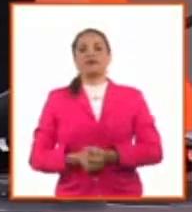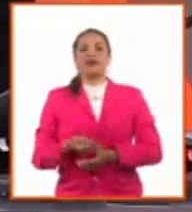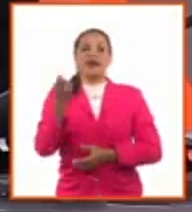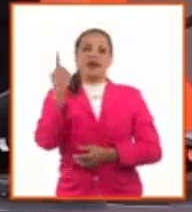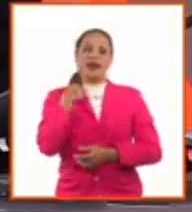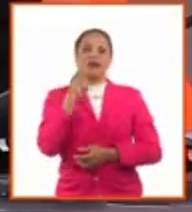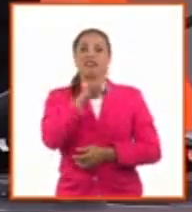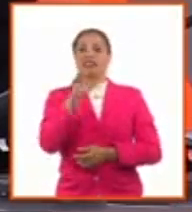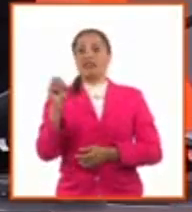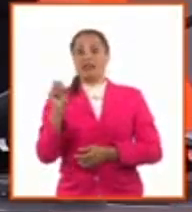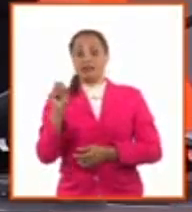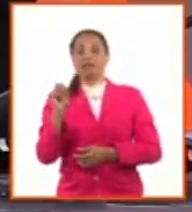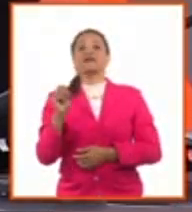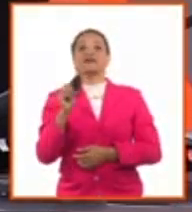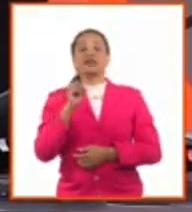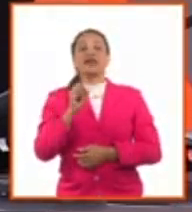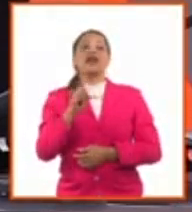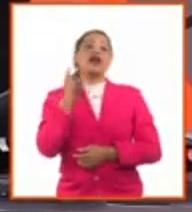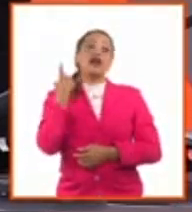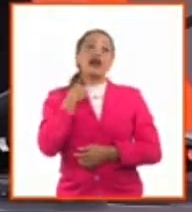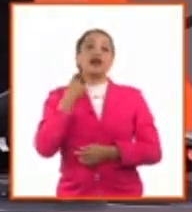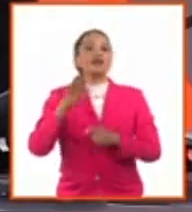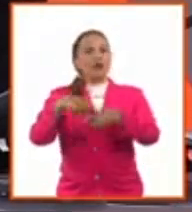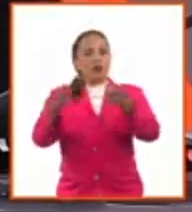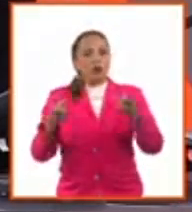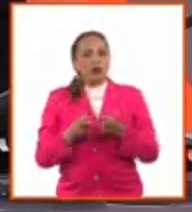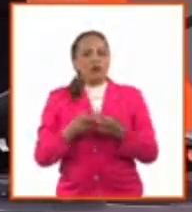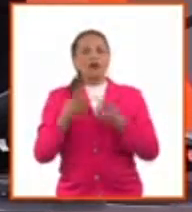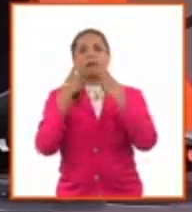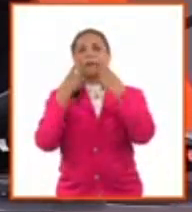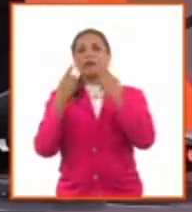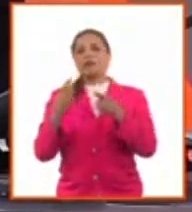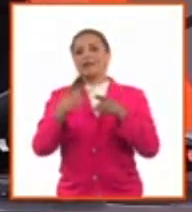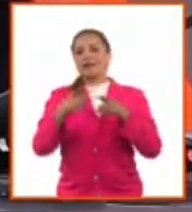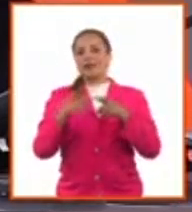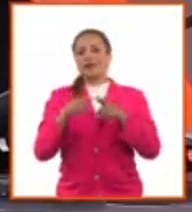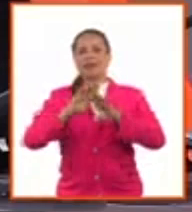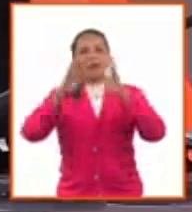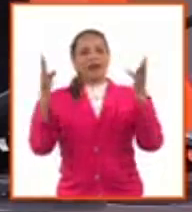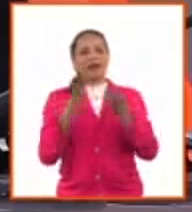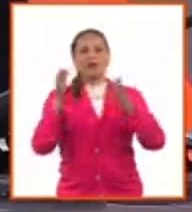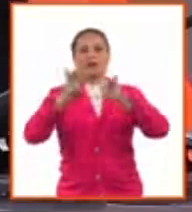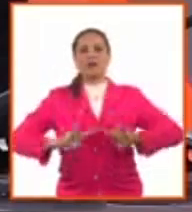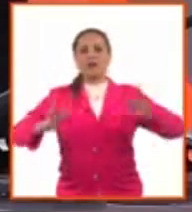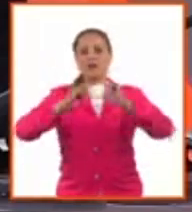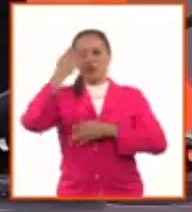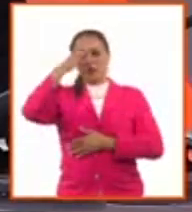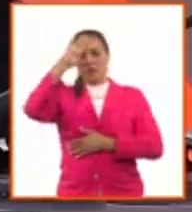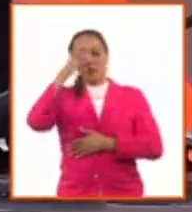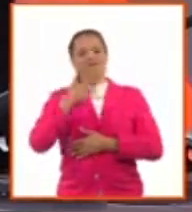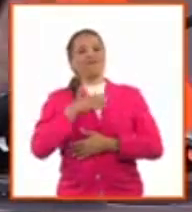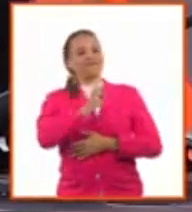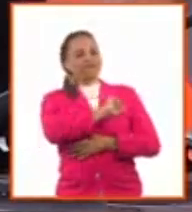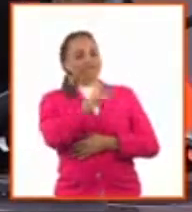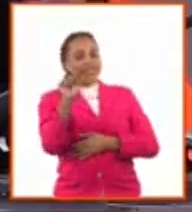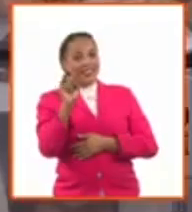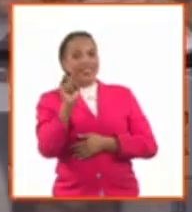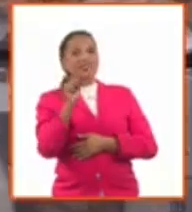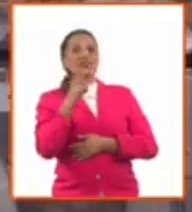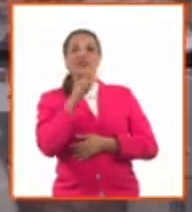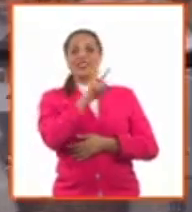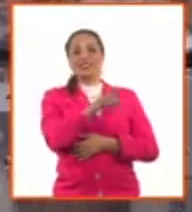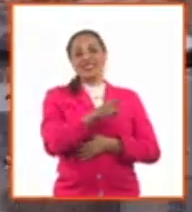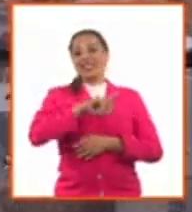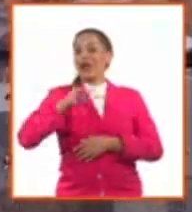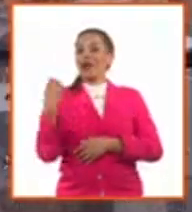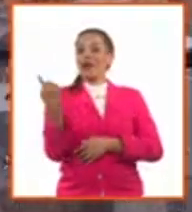Universitaria. Año del centenario, año del Congreso, importantes motivaciones para todas las universidades cubanas. Así que éxito, Carla, a